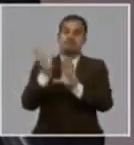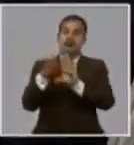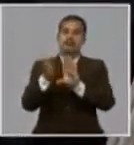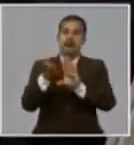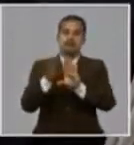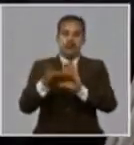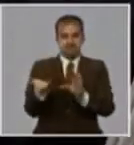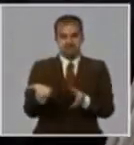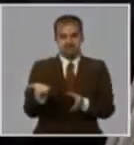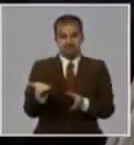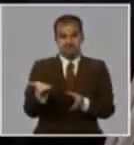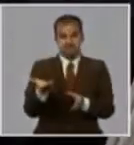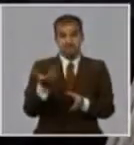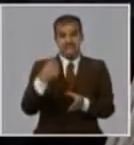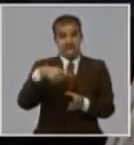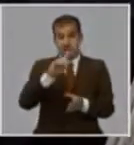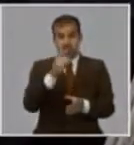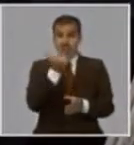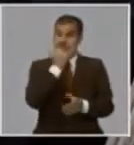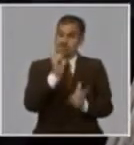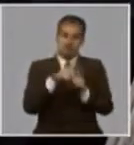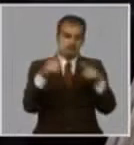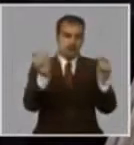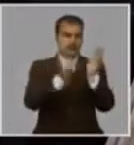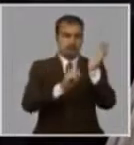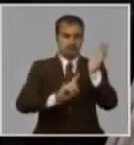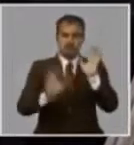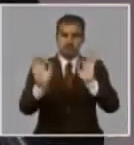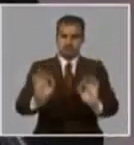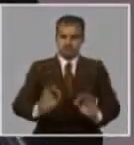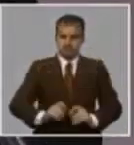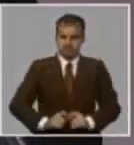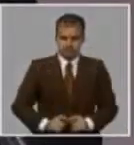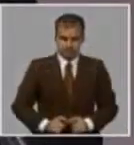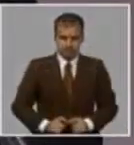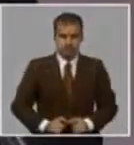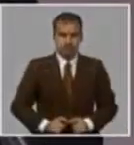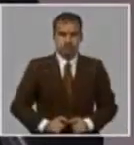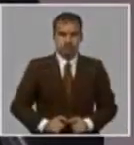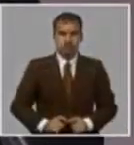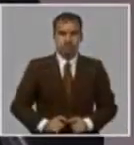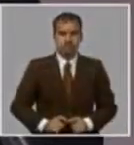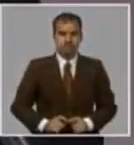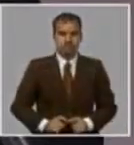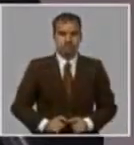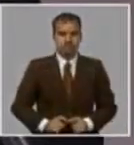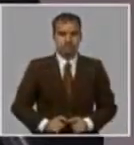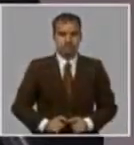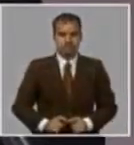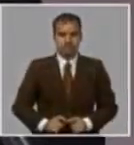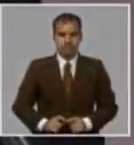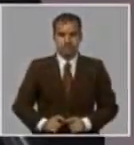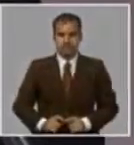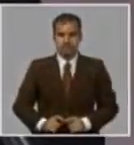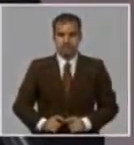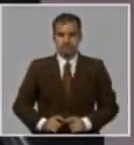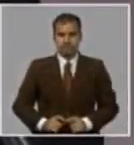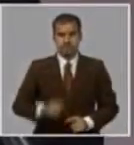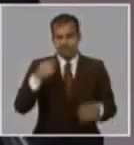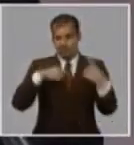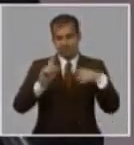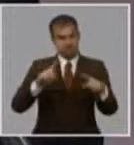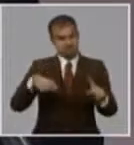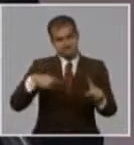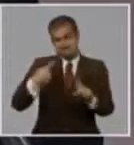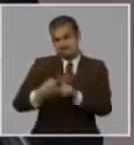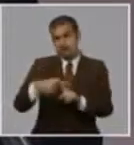más afectados en esta persecución. Y a raíz de la situación influenciada por la pandemia,